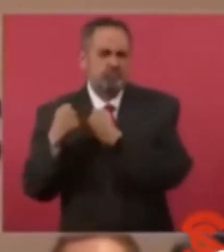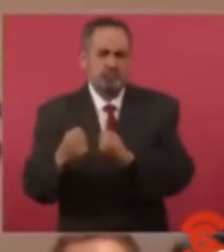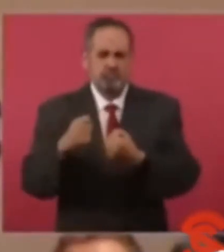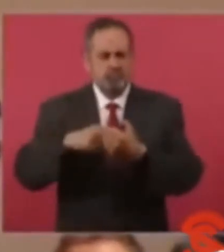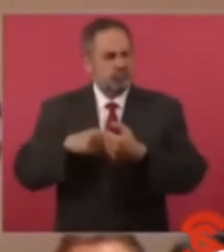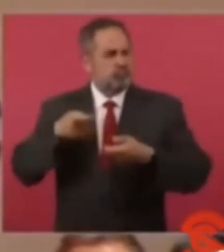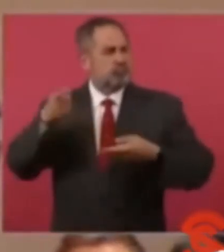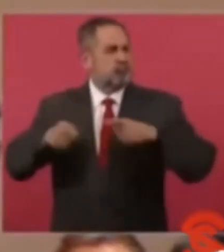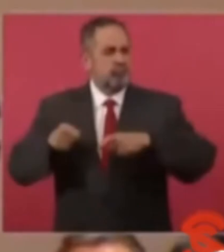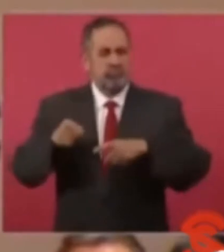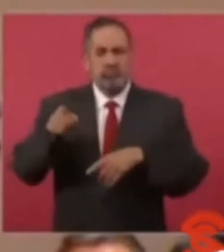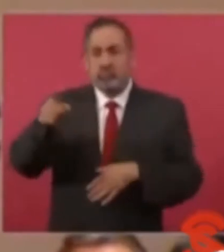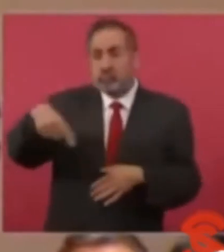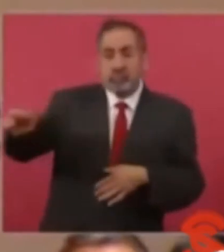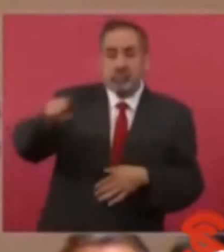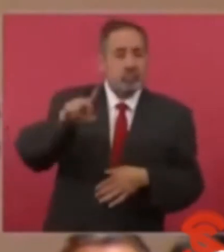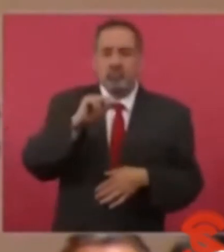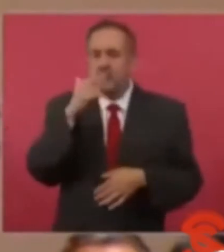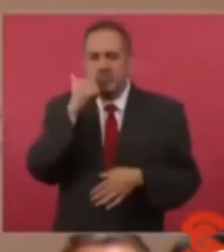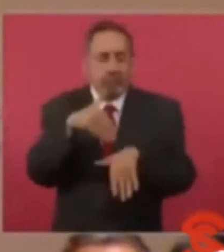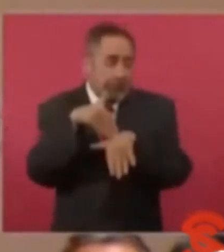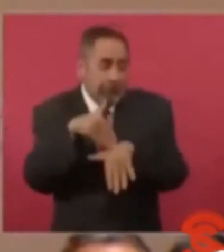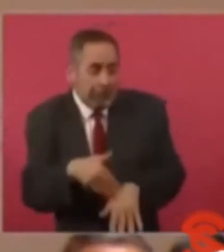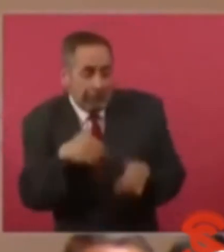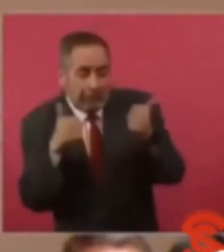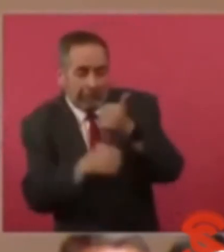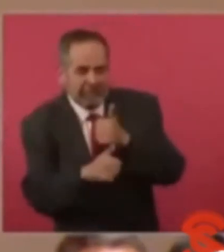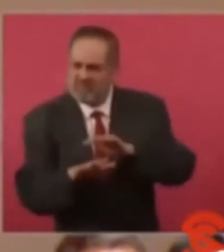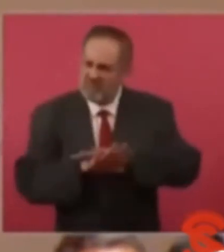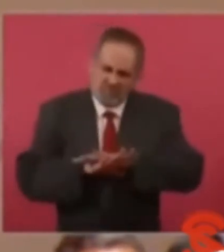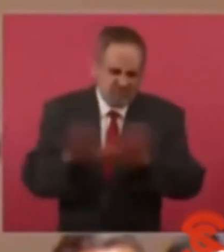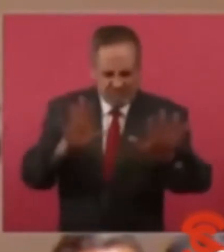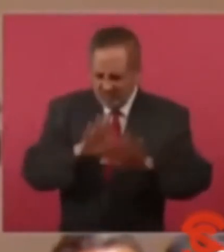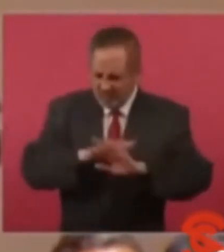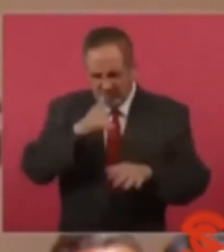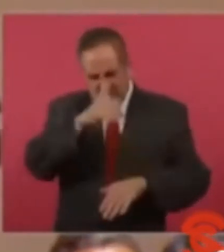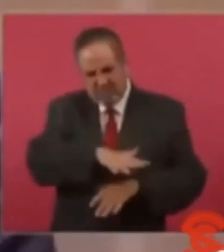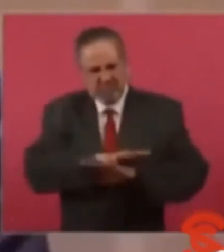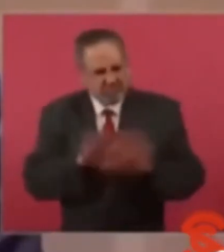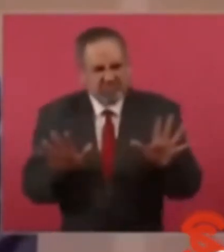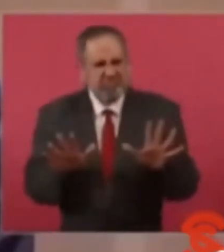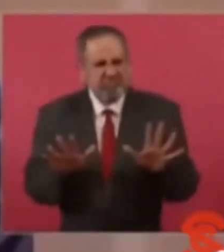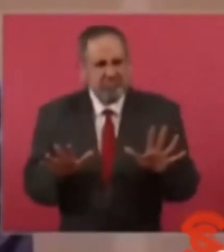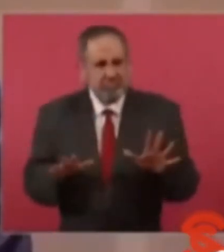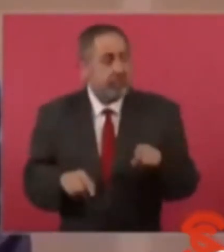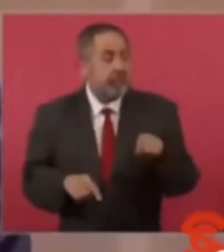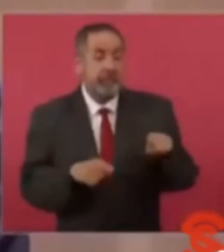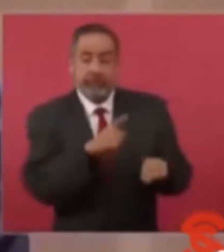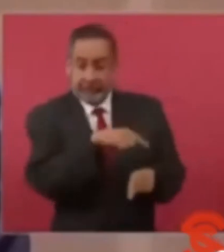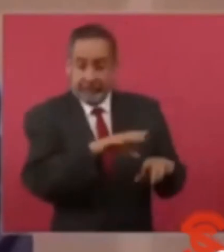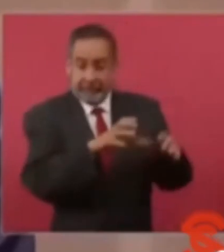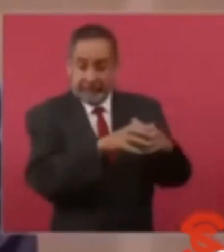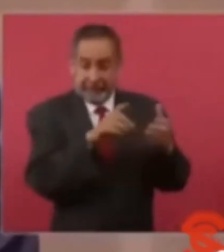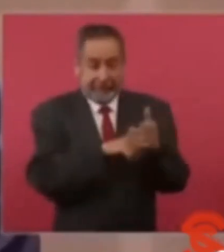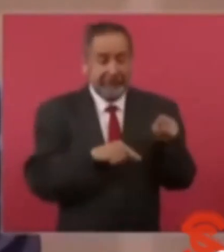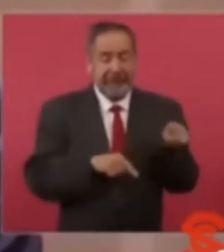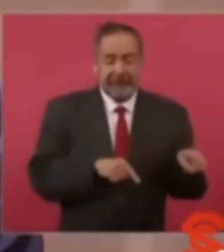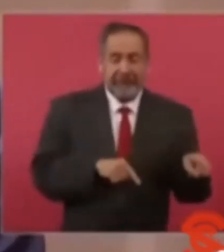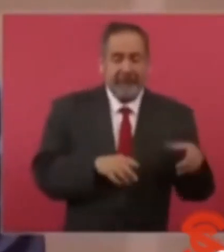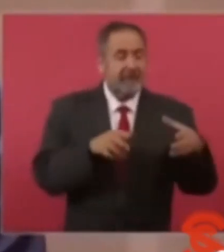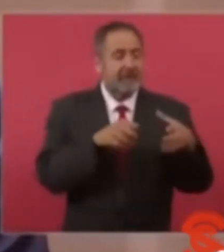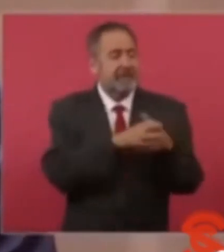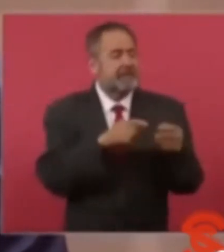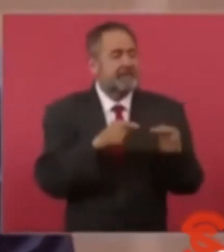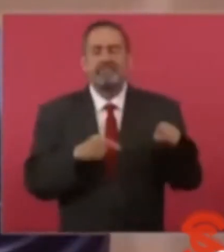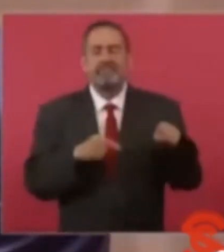y no quiere seguir siendo vasallo de nadie, los reaccionarios de